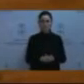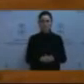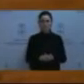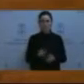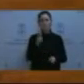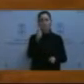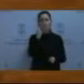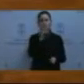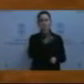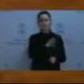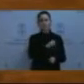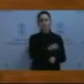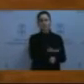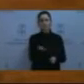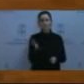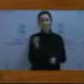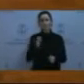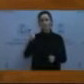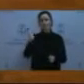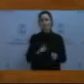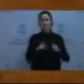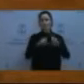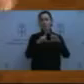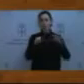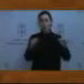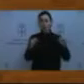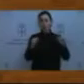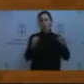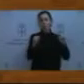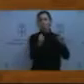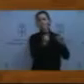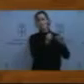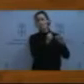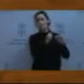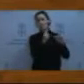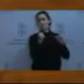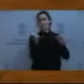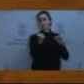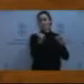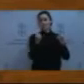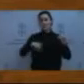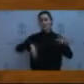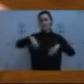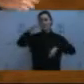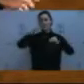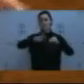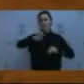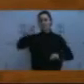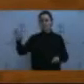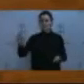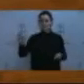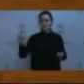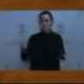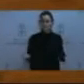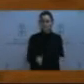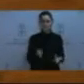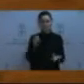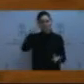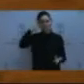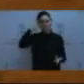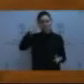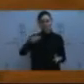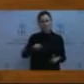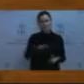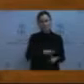señores, yo procedo del Oriente, de la comarca de los Picos de Europa. Como todos ustedes saben, allí la